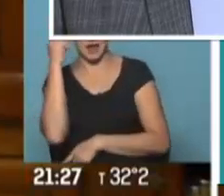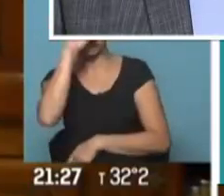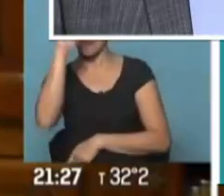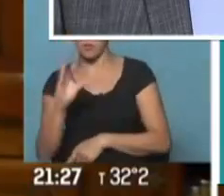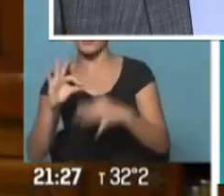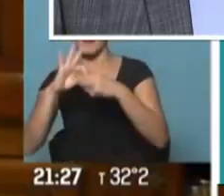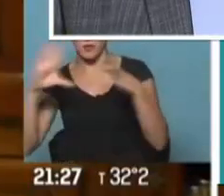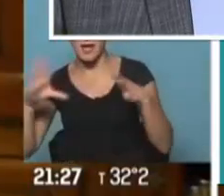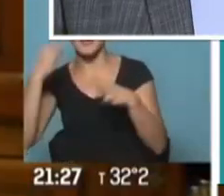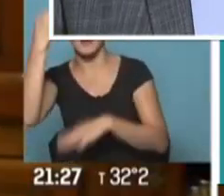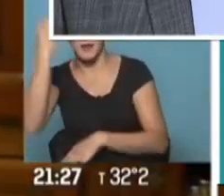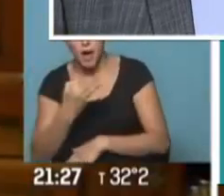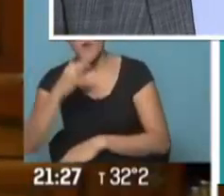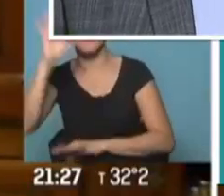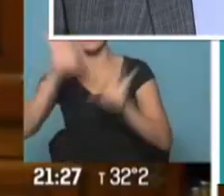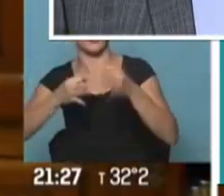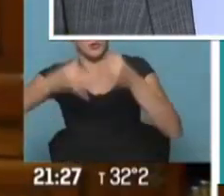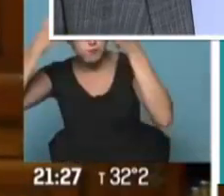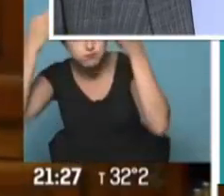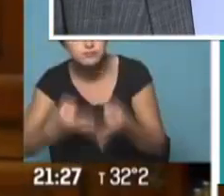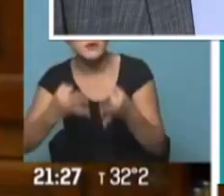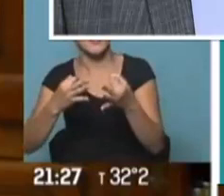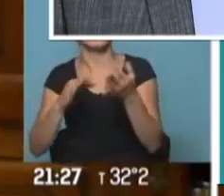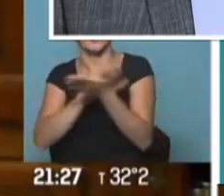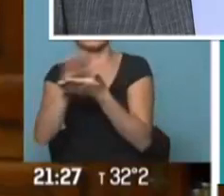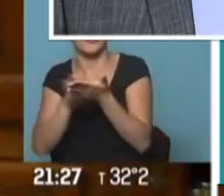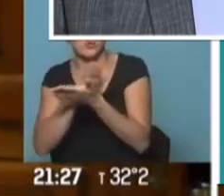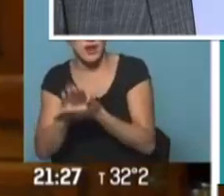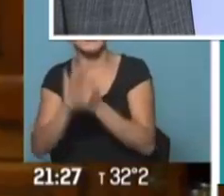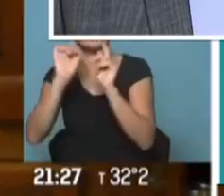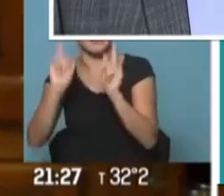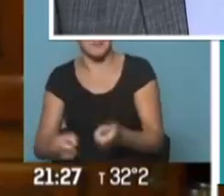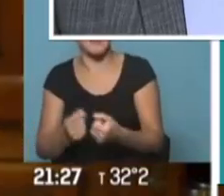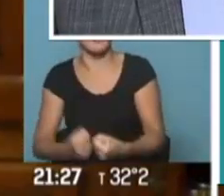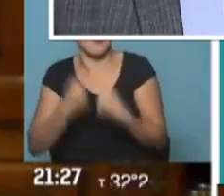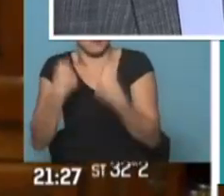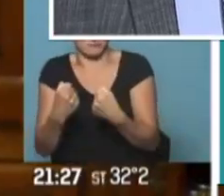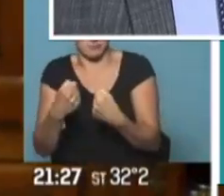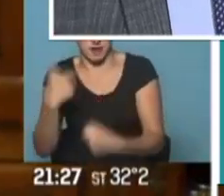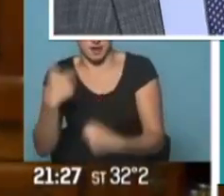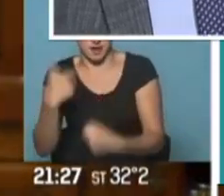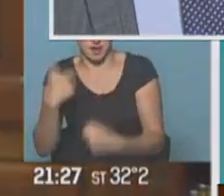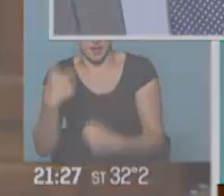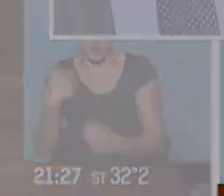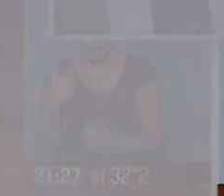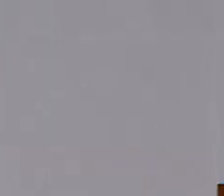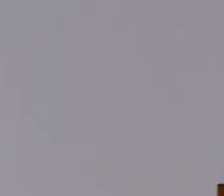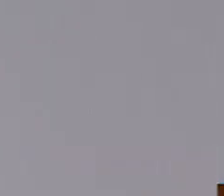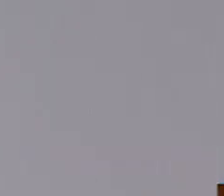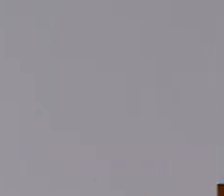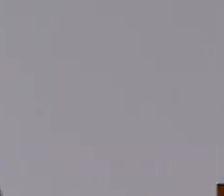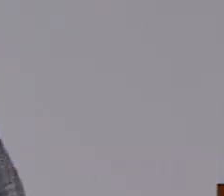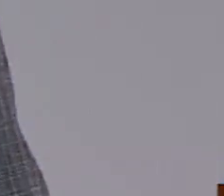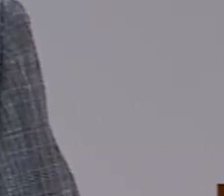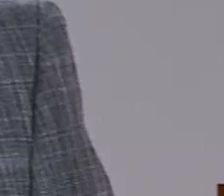un proceso vivo reparatorio y al mismo tiempo afianzado en la argentina vivo reparatorio y